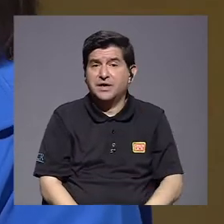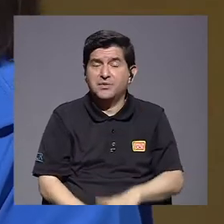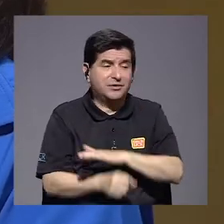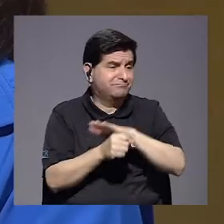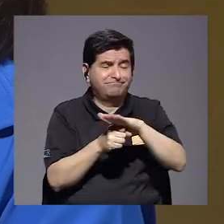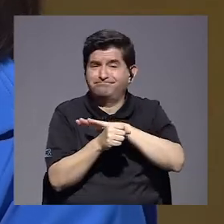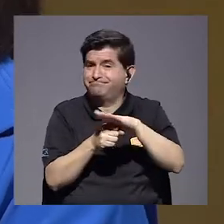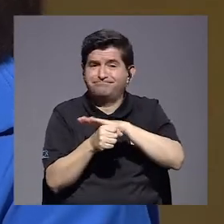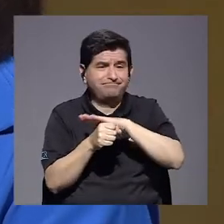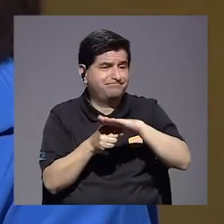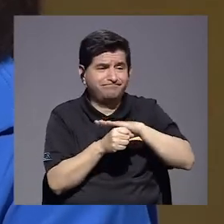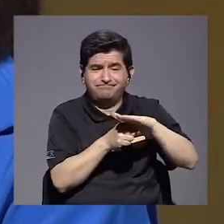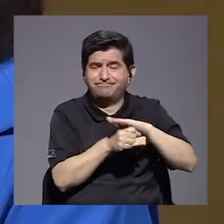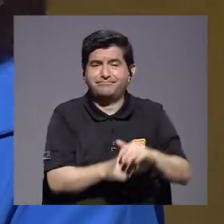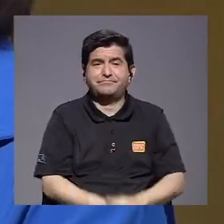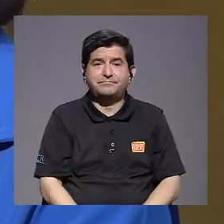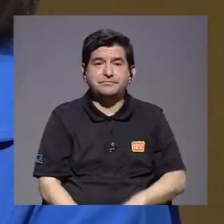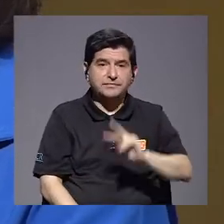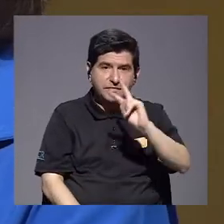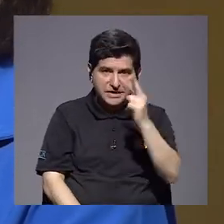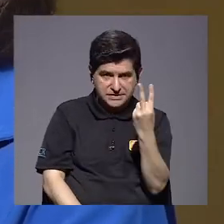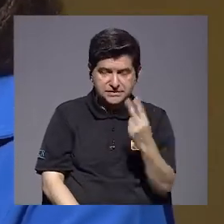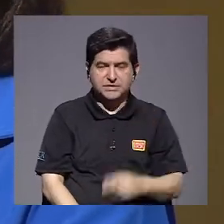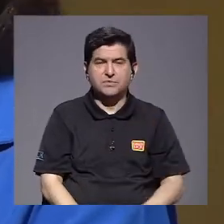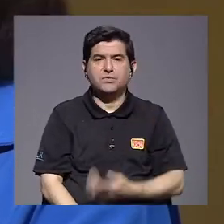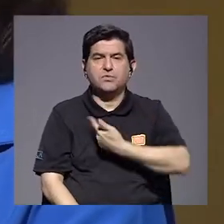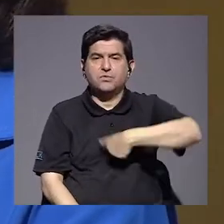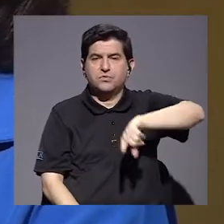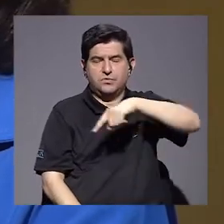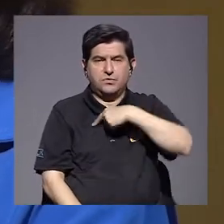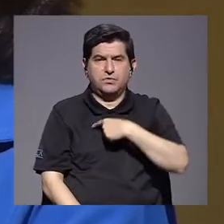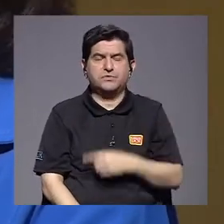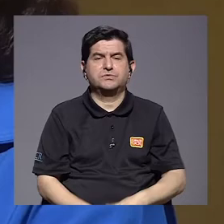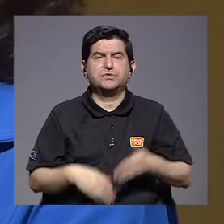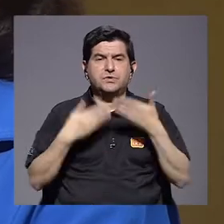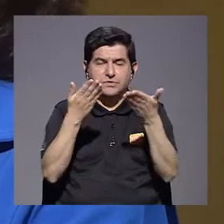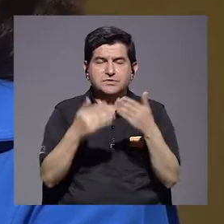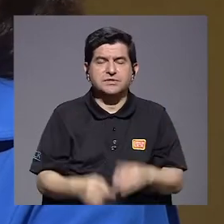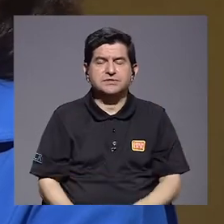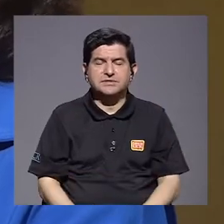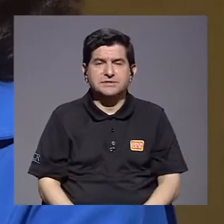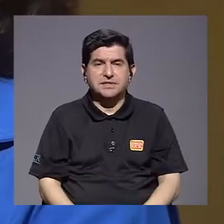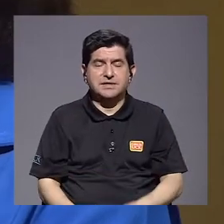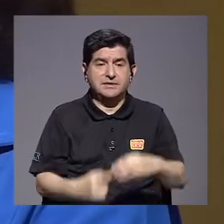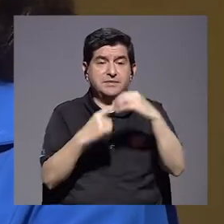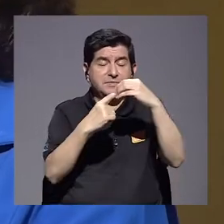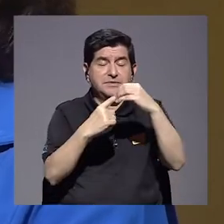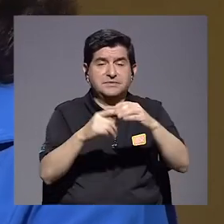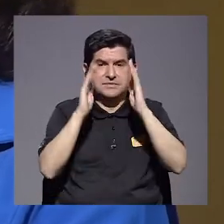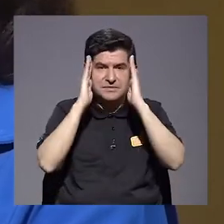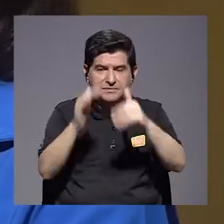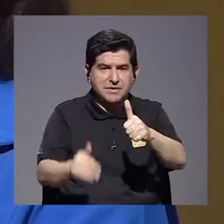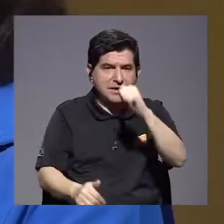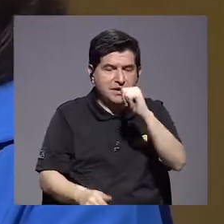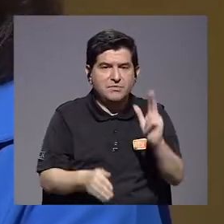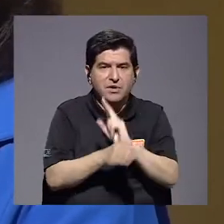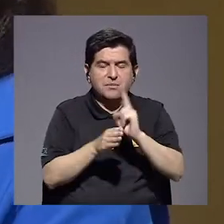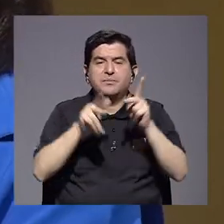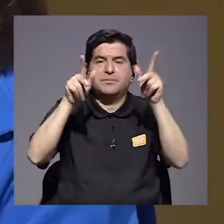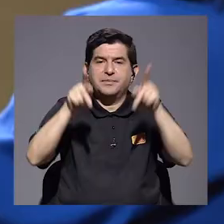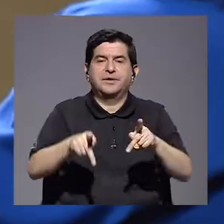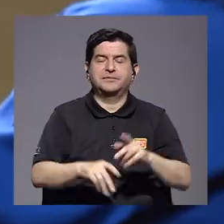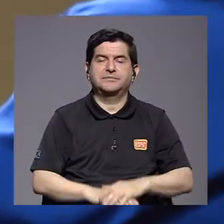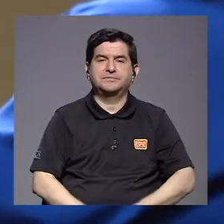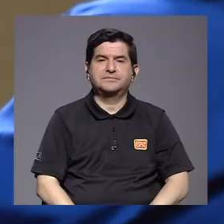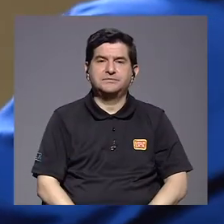no alcanzaba. Y segundo, ¿cómo logramos que se le dé esa prioridad al agua para el consumo